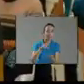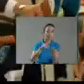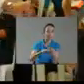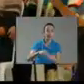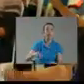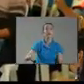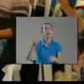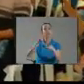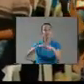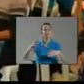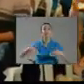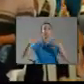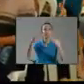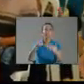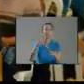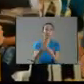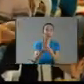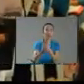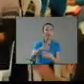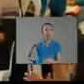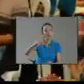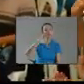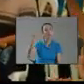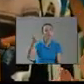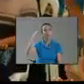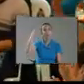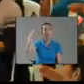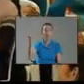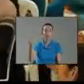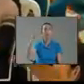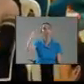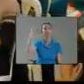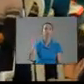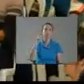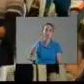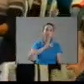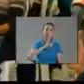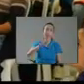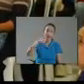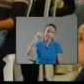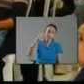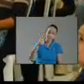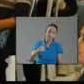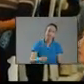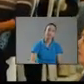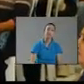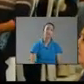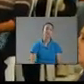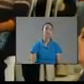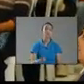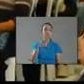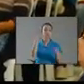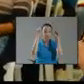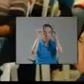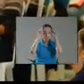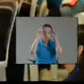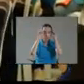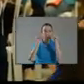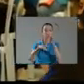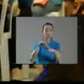incredulidad, va a hacer que yo caiga en la mentira de Satanás. Yo